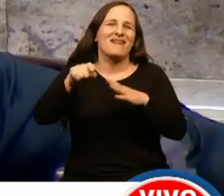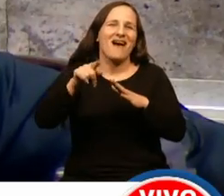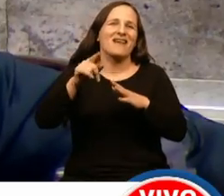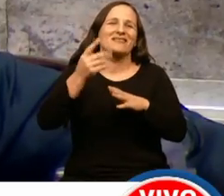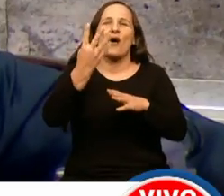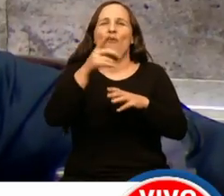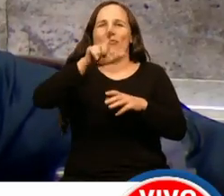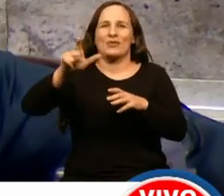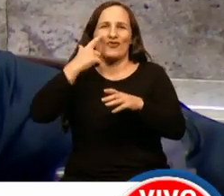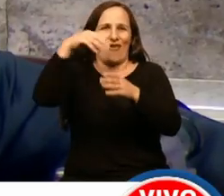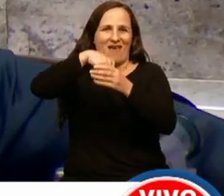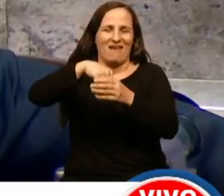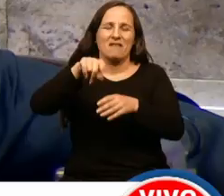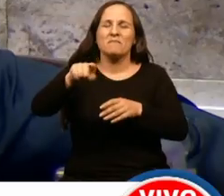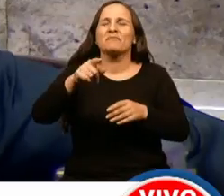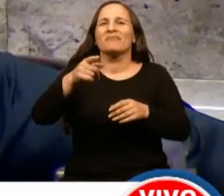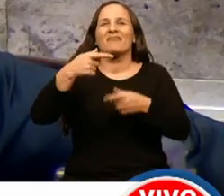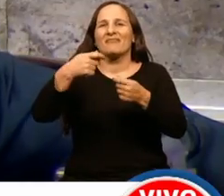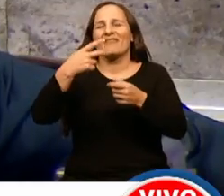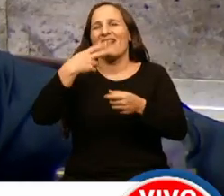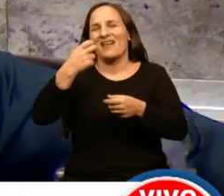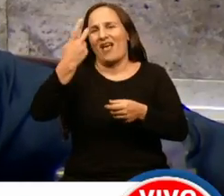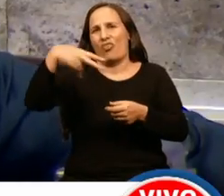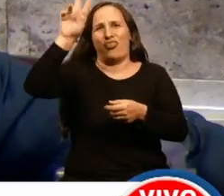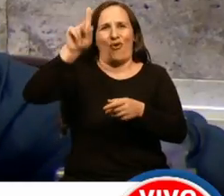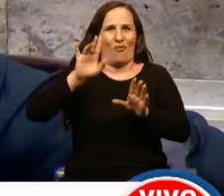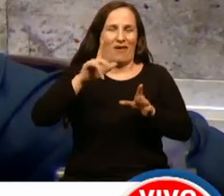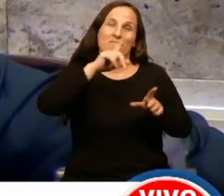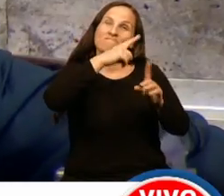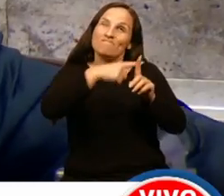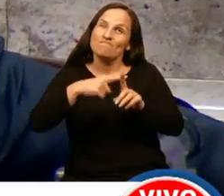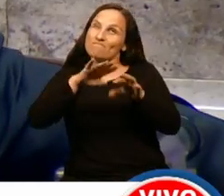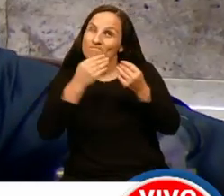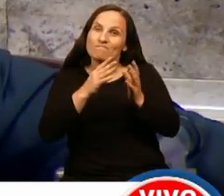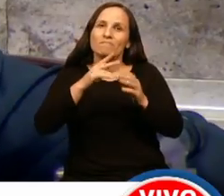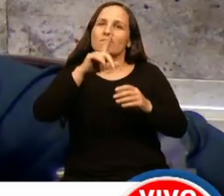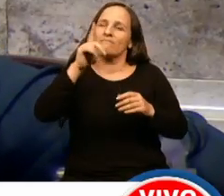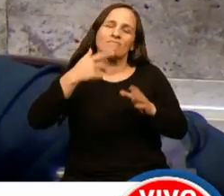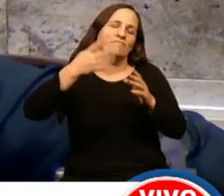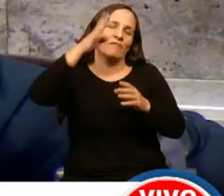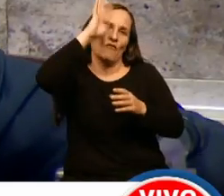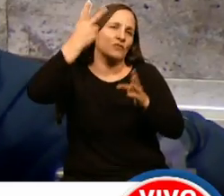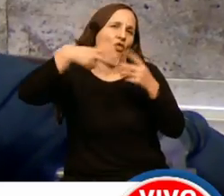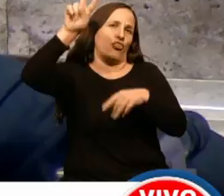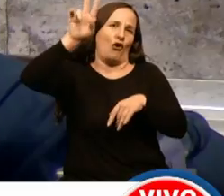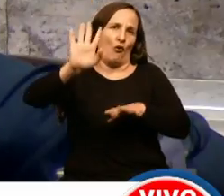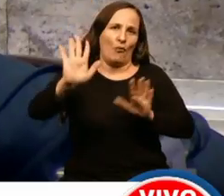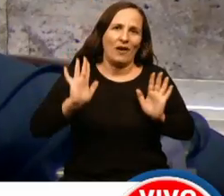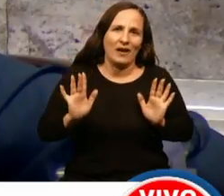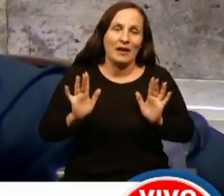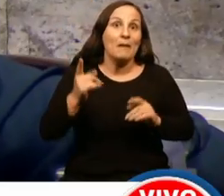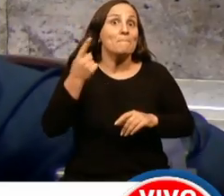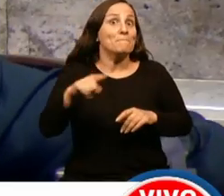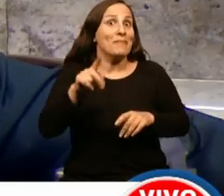de cuatro individuos tiene el doble de consumo de energía que la media nacional pero además tiene menos de la mitad del